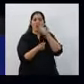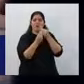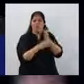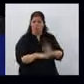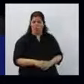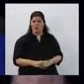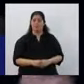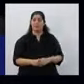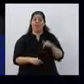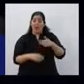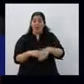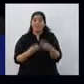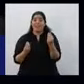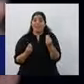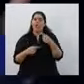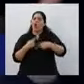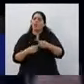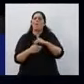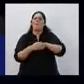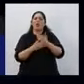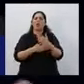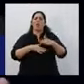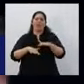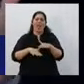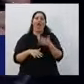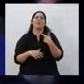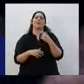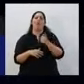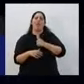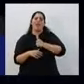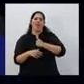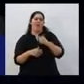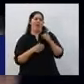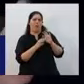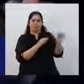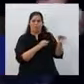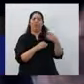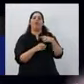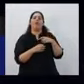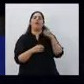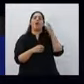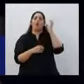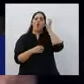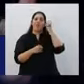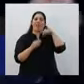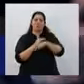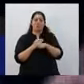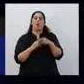es seguir con el mercosur dinámico con canadá que está muy cerca corea del sur méxico